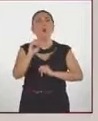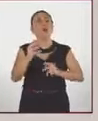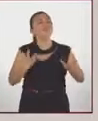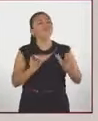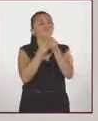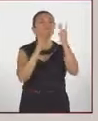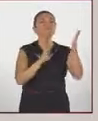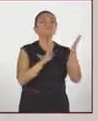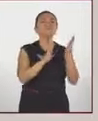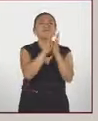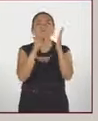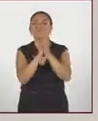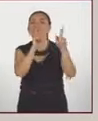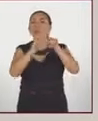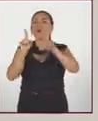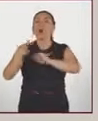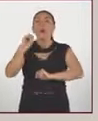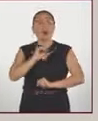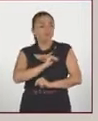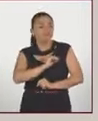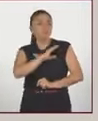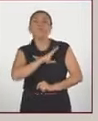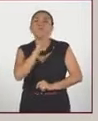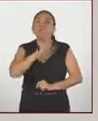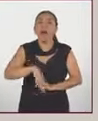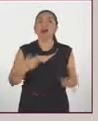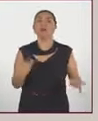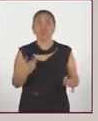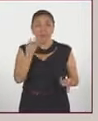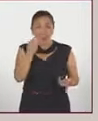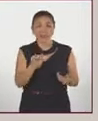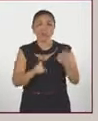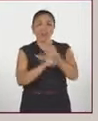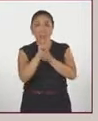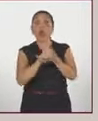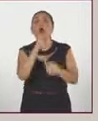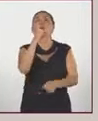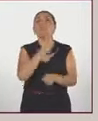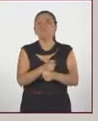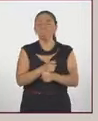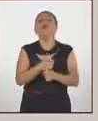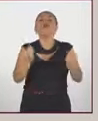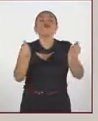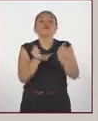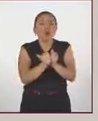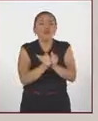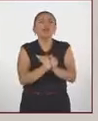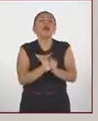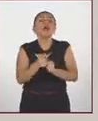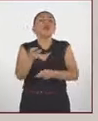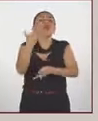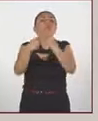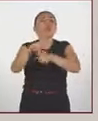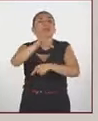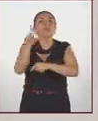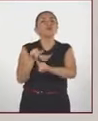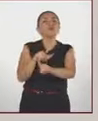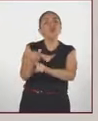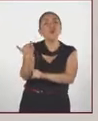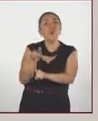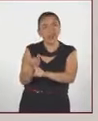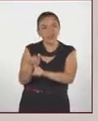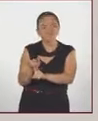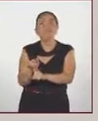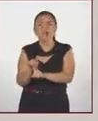social, el autoestima, ¿no? Parte de este tipo de problemas nos van acompañando con el bullying, ¿no? Precisamente